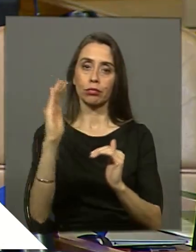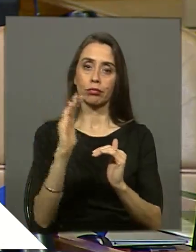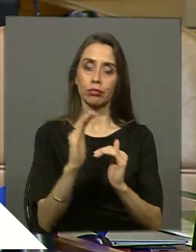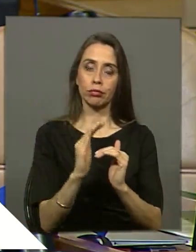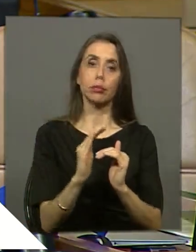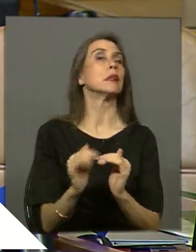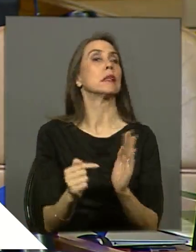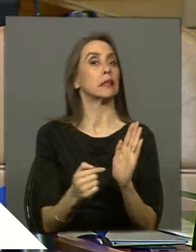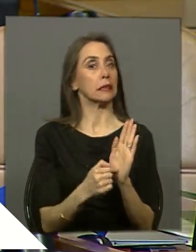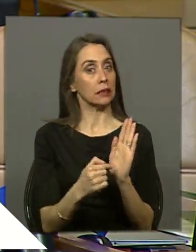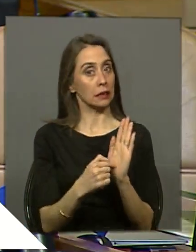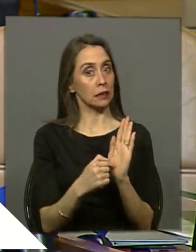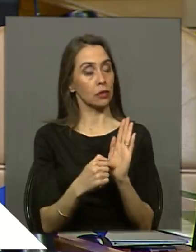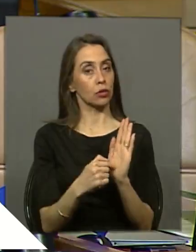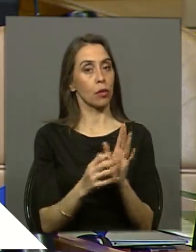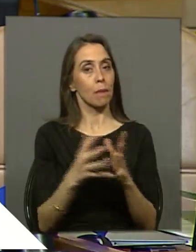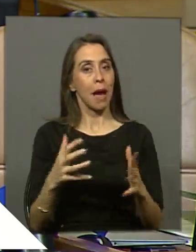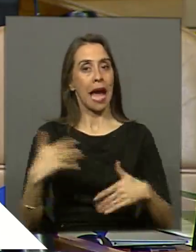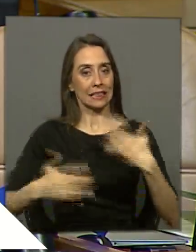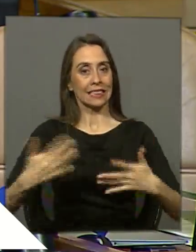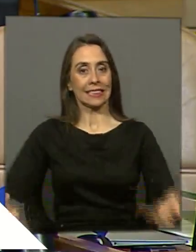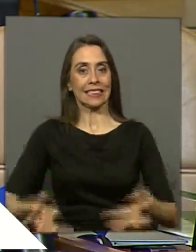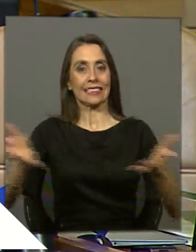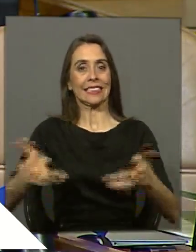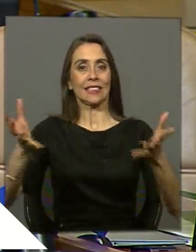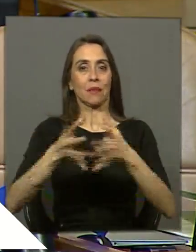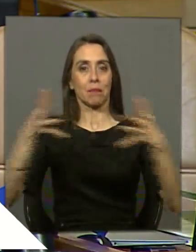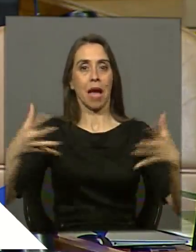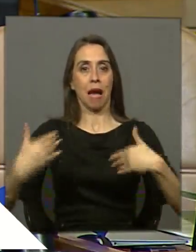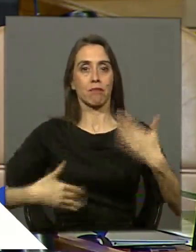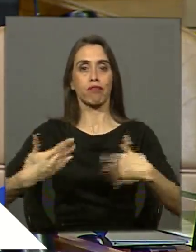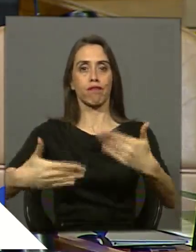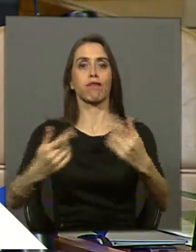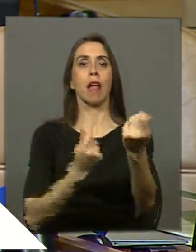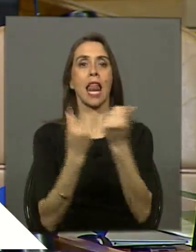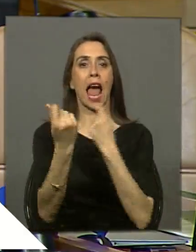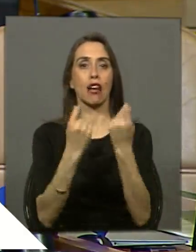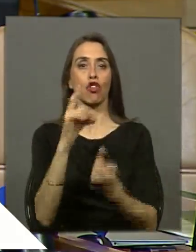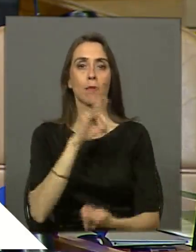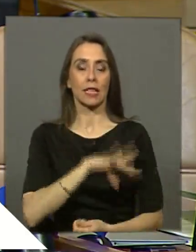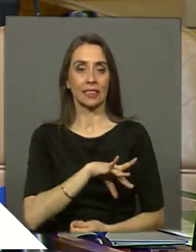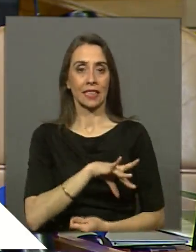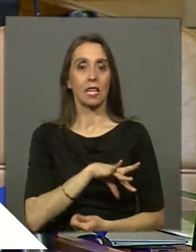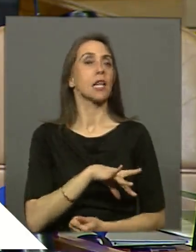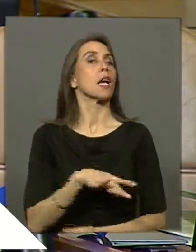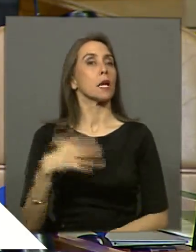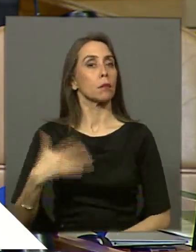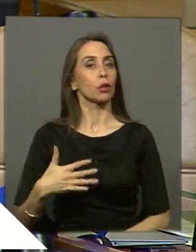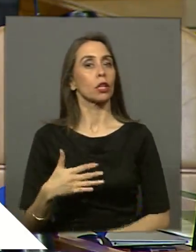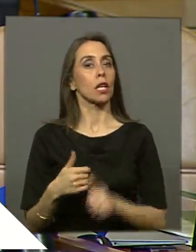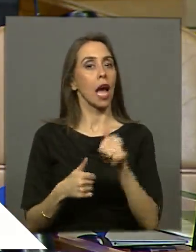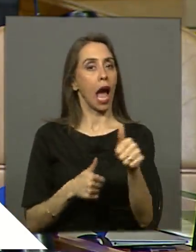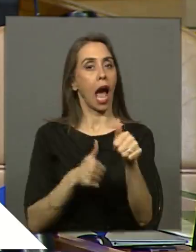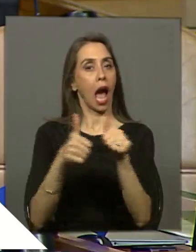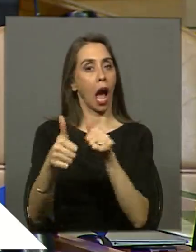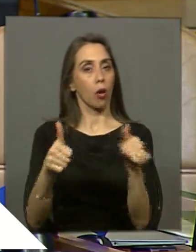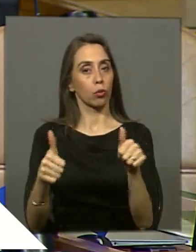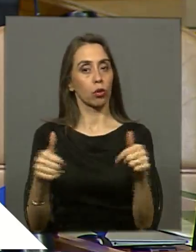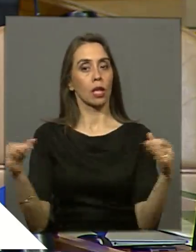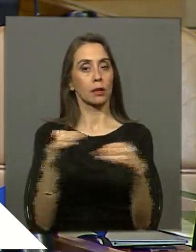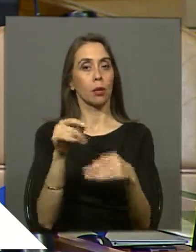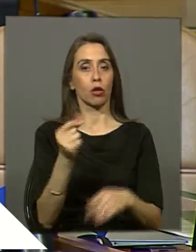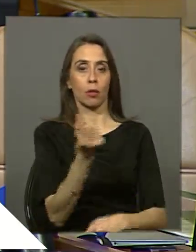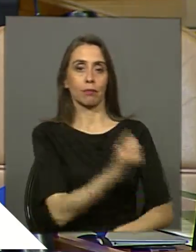efectivamente contribuyen a dar un mayor dinamismo a nuestra economía es importante que las autoridades expliquen en este tiempo de la